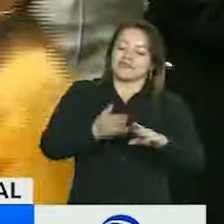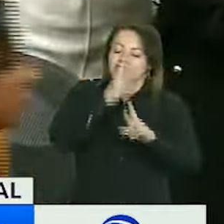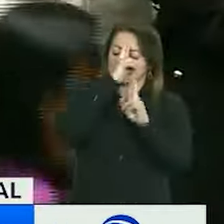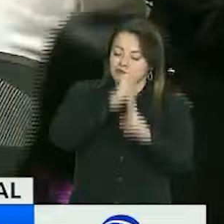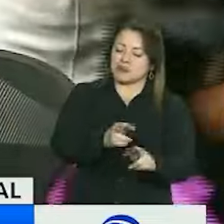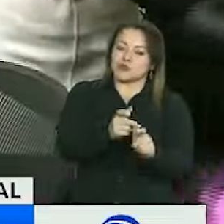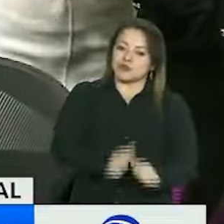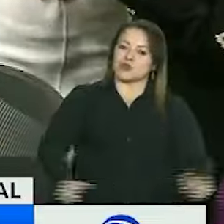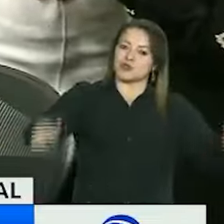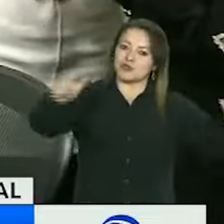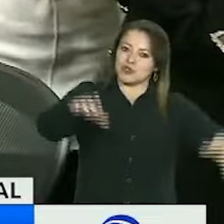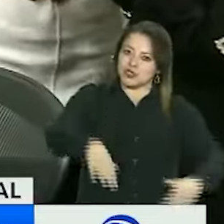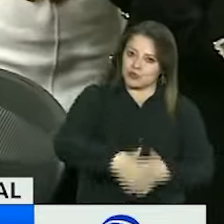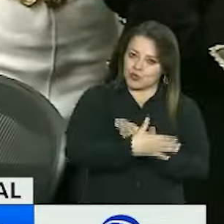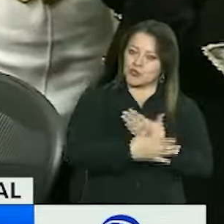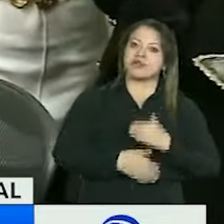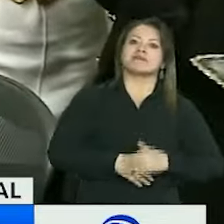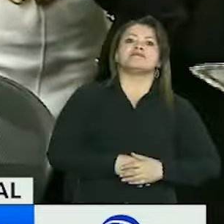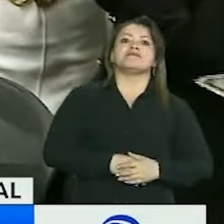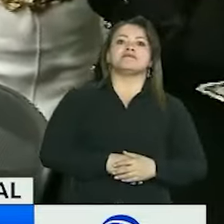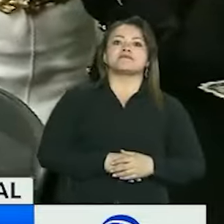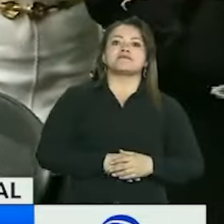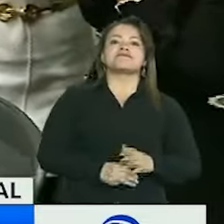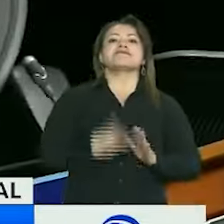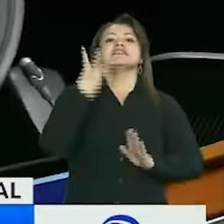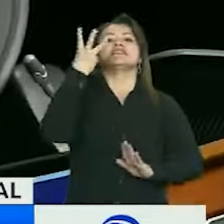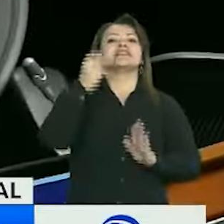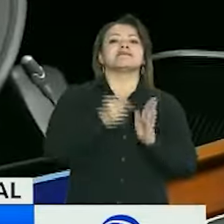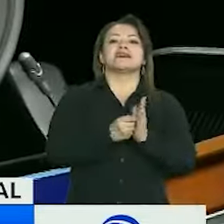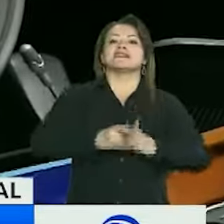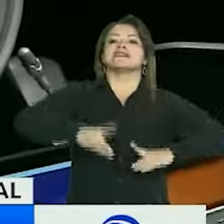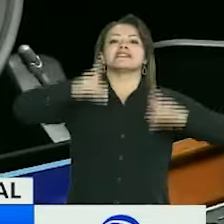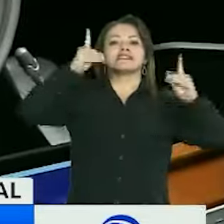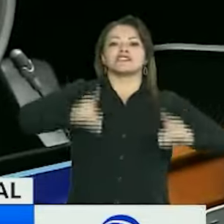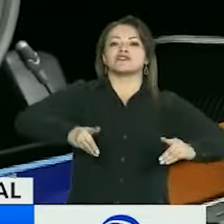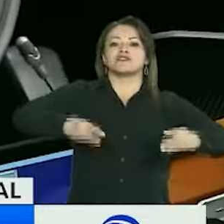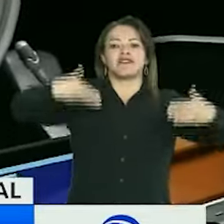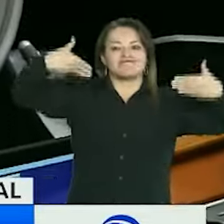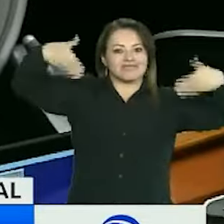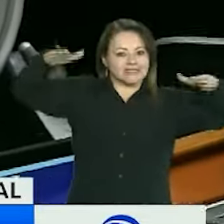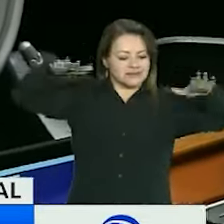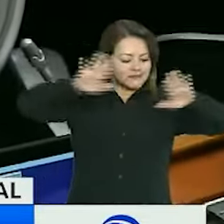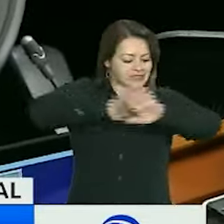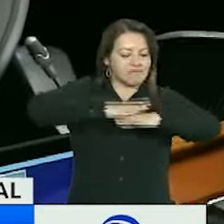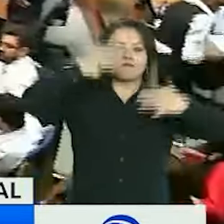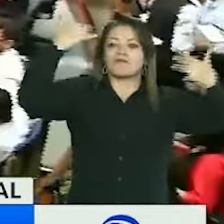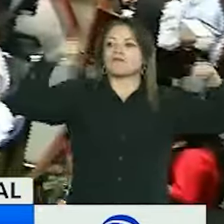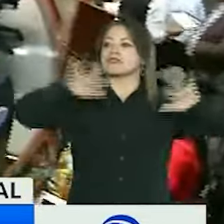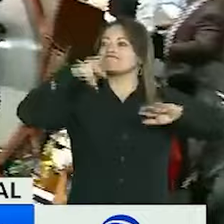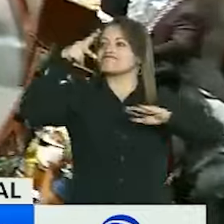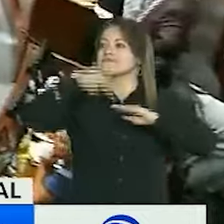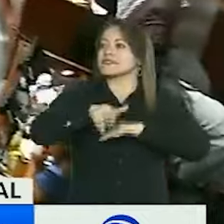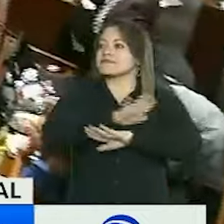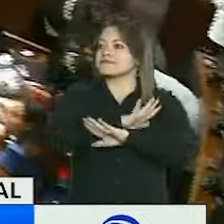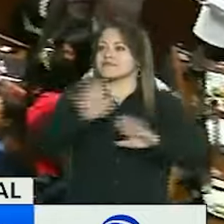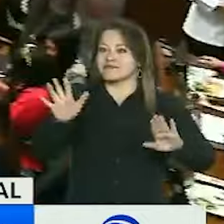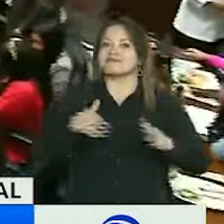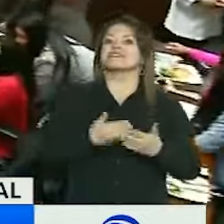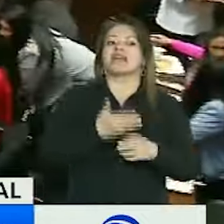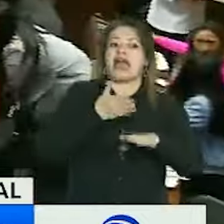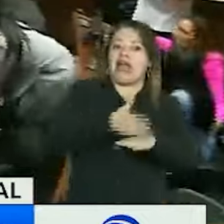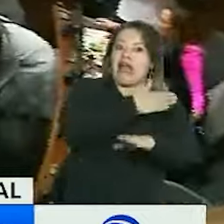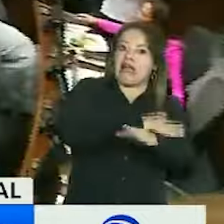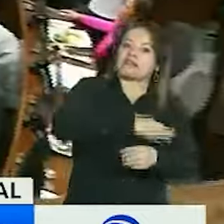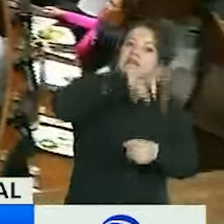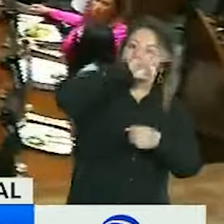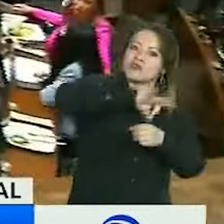República. Esto se dio minutos antes de levantar por tercera vez la sesión de la plenaria por falta de quórum en la que se estaban votando los impedimentos